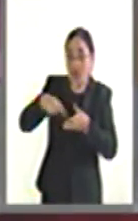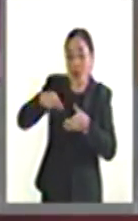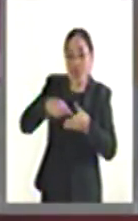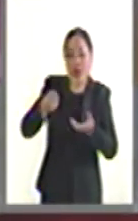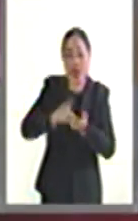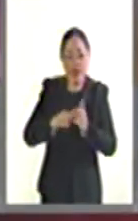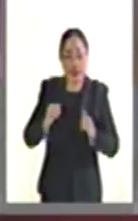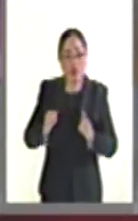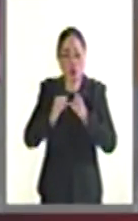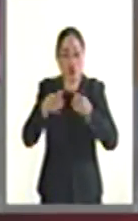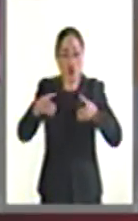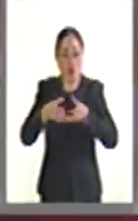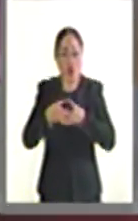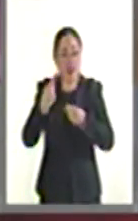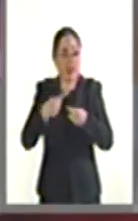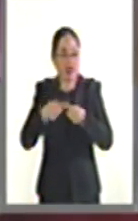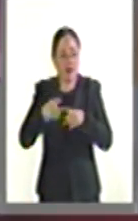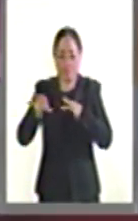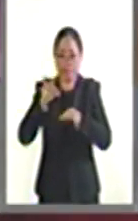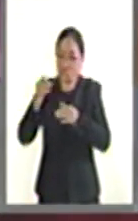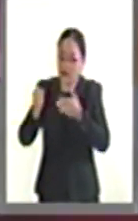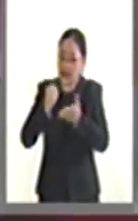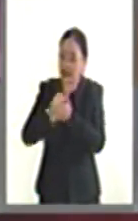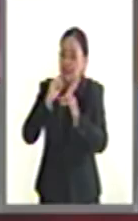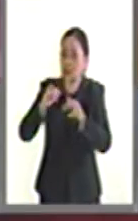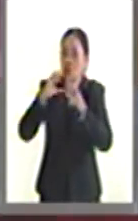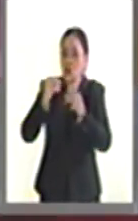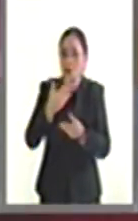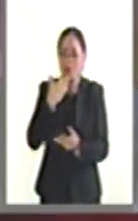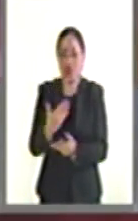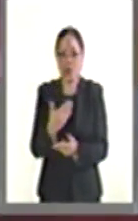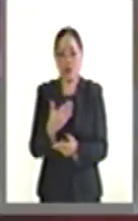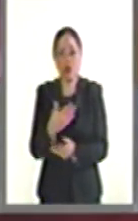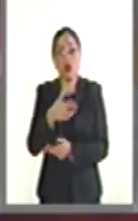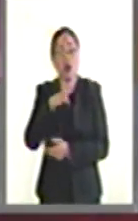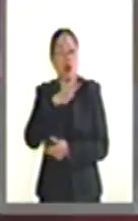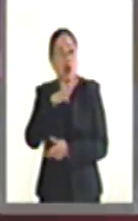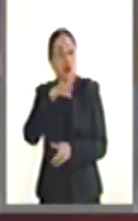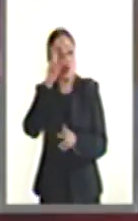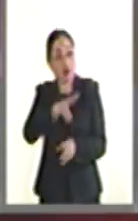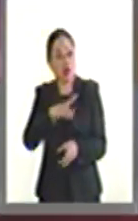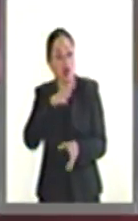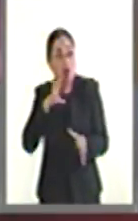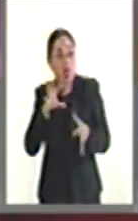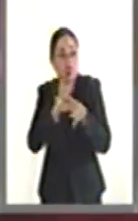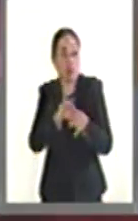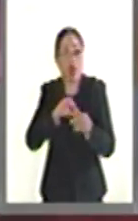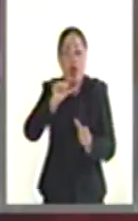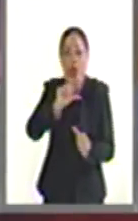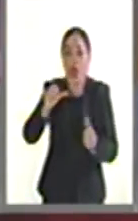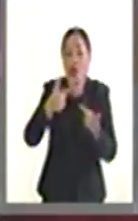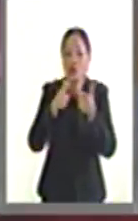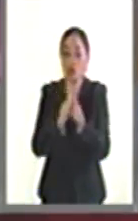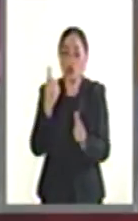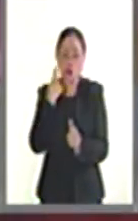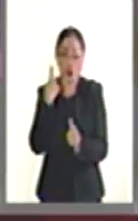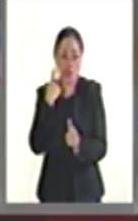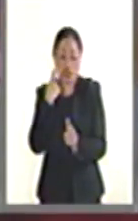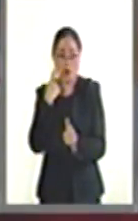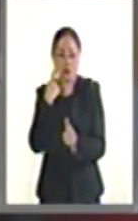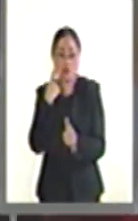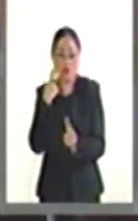jurisdiccionalmente hablando las elecciones responderán a intereses particulares o de